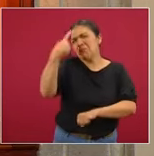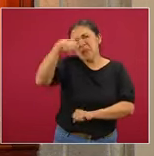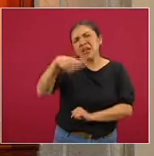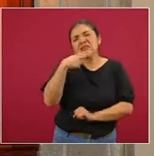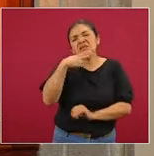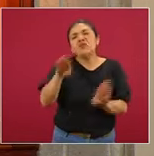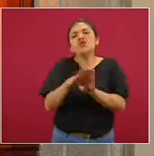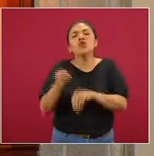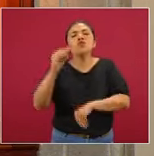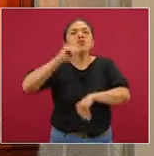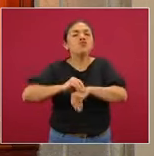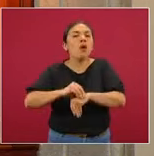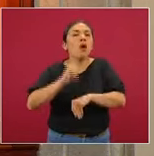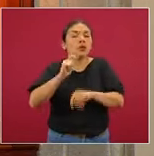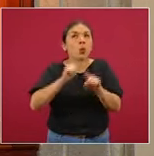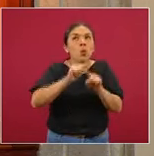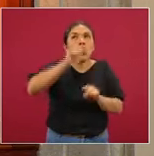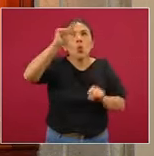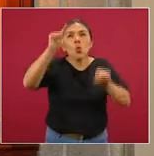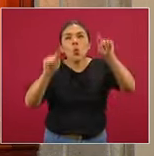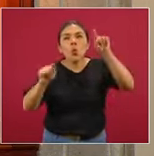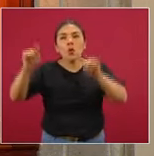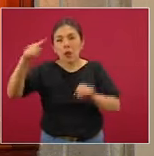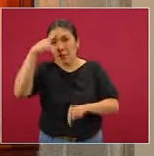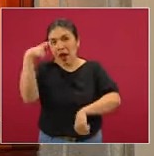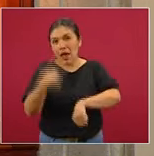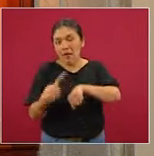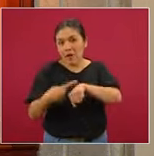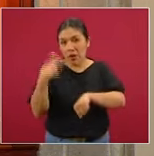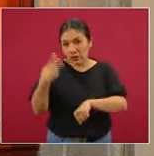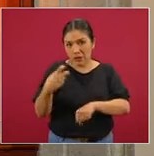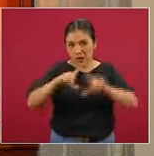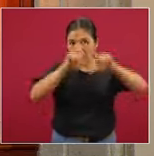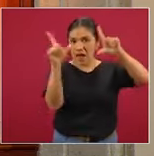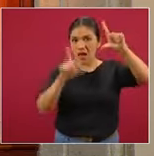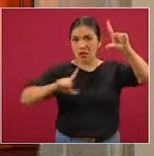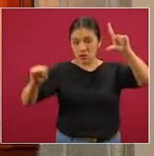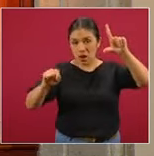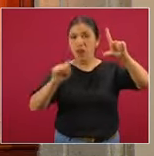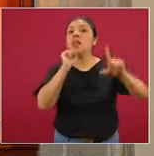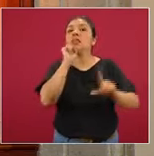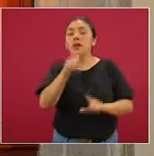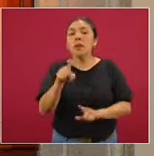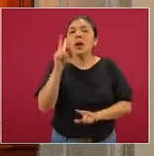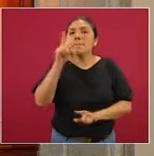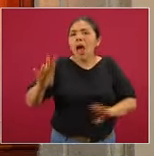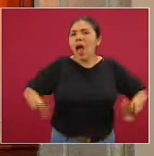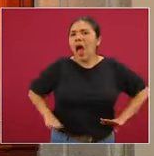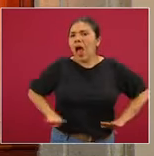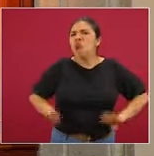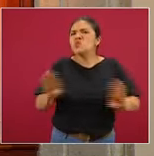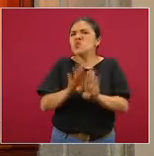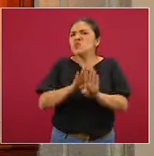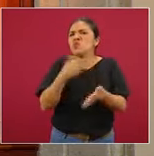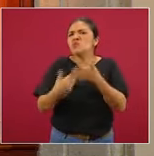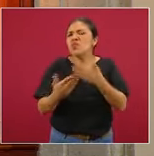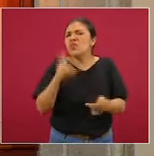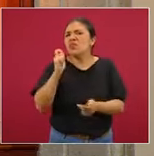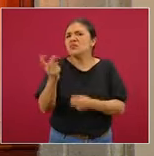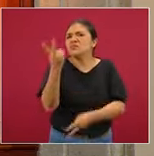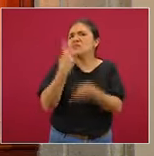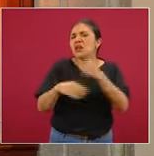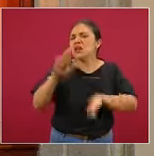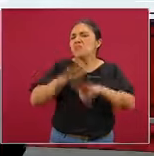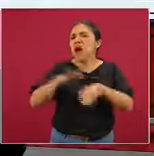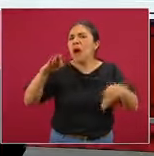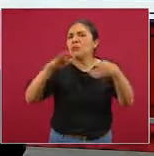el comportamiento de la curva epidémica, en este caso la nacional, y así también cuáles son las tendencias que en ellas están presentando.